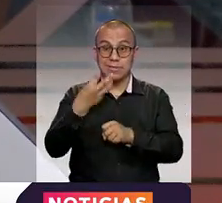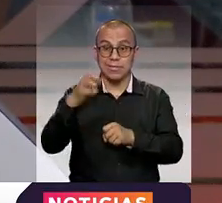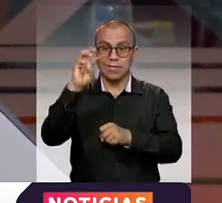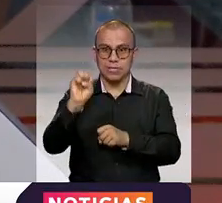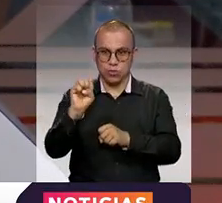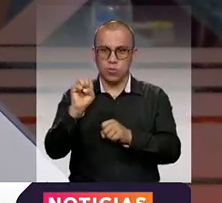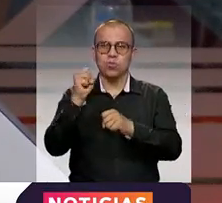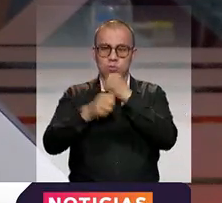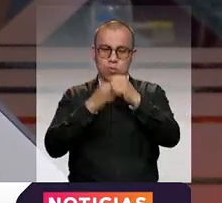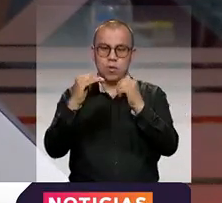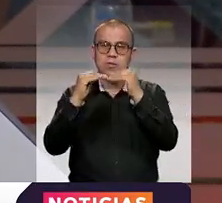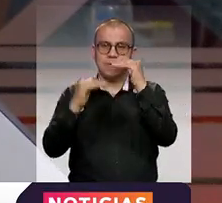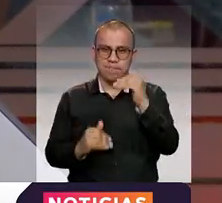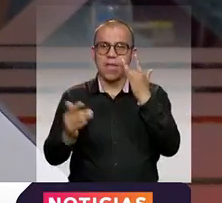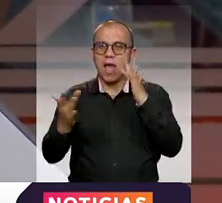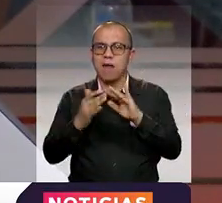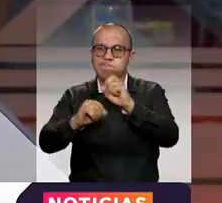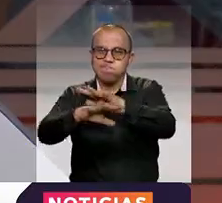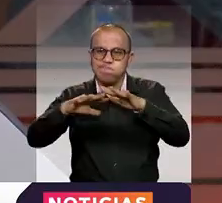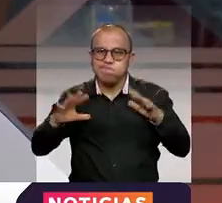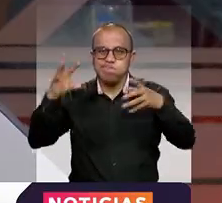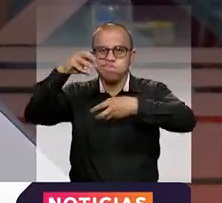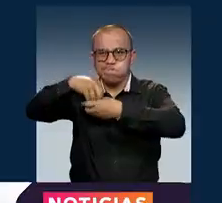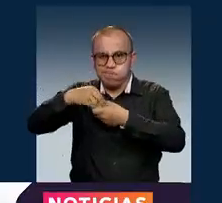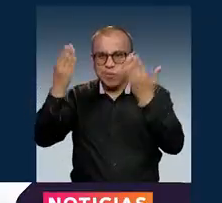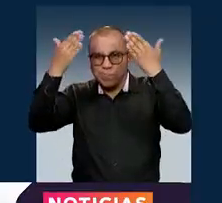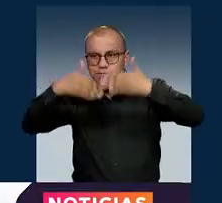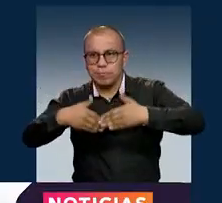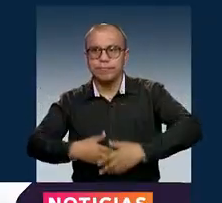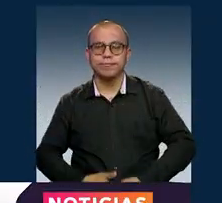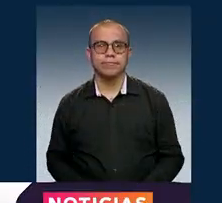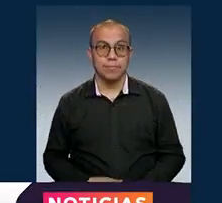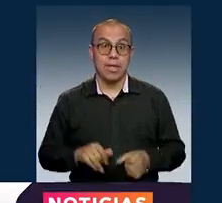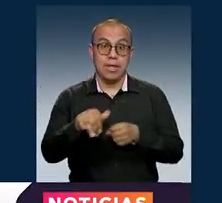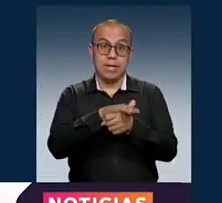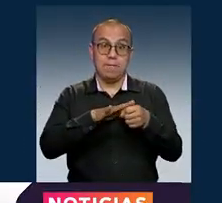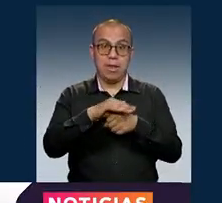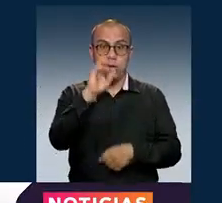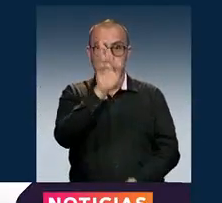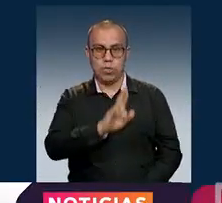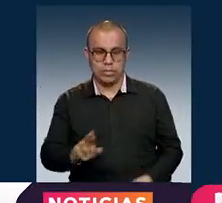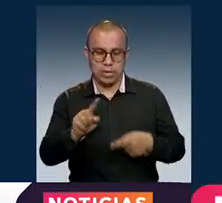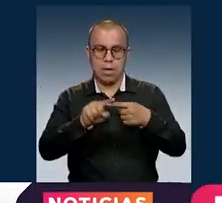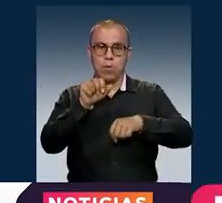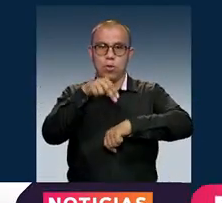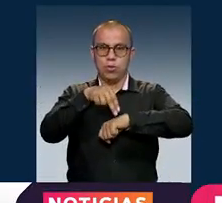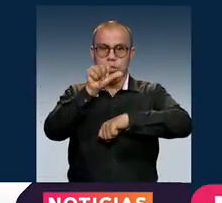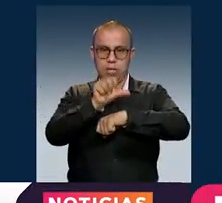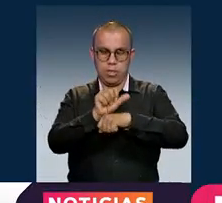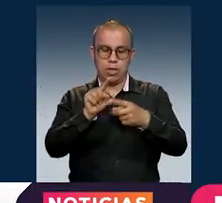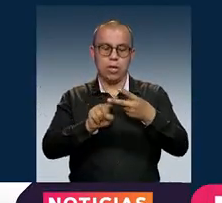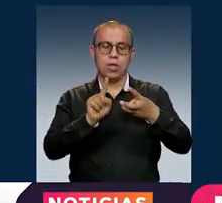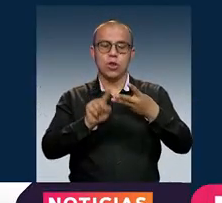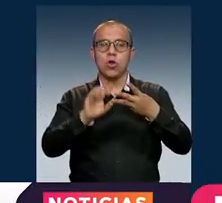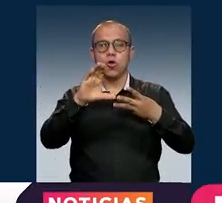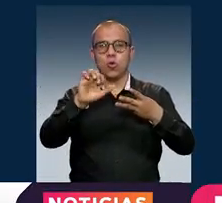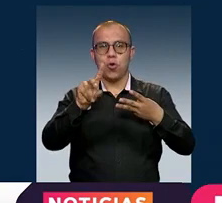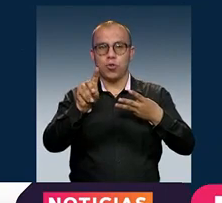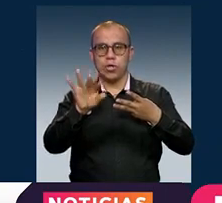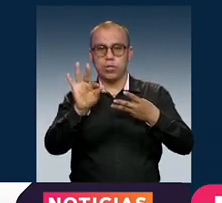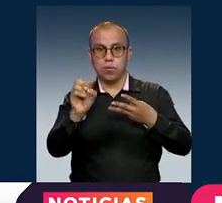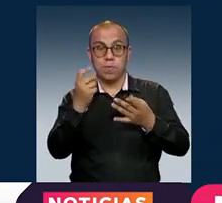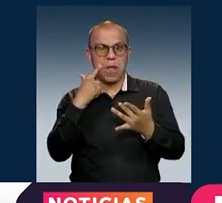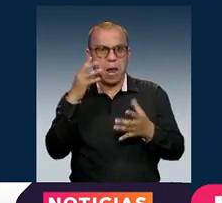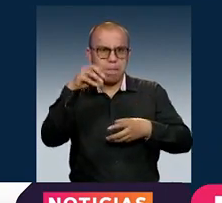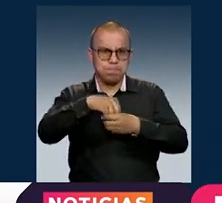involucrados en una de las redes desarticuladas el barrio restrepo en antonio nariño y el codito en usaquén fueron puntos